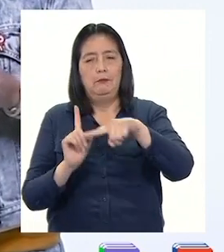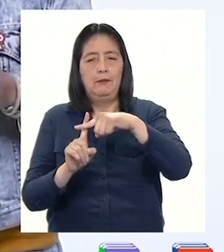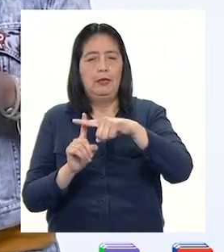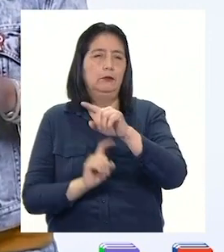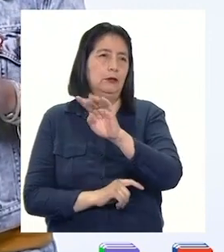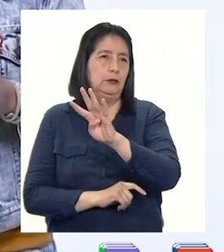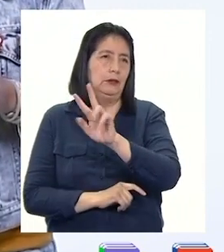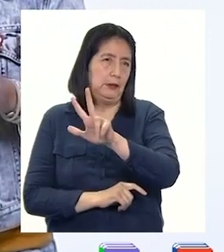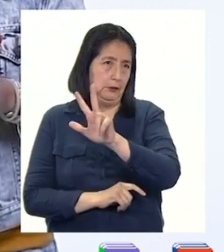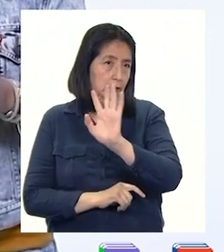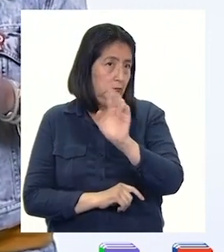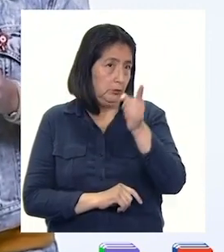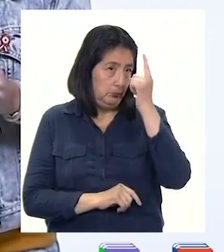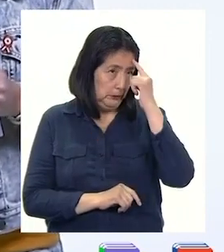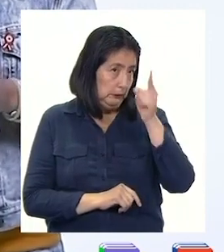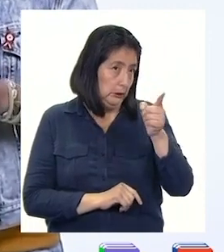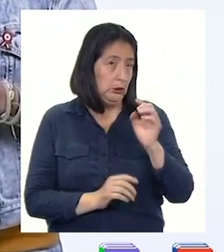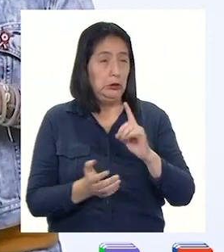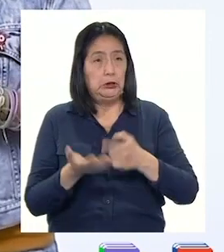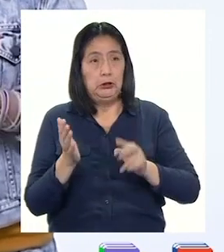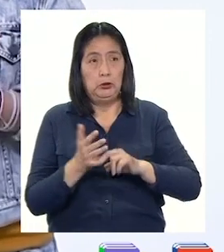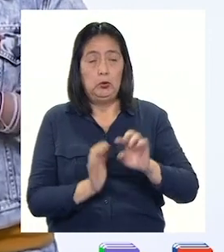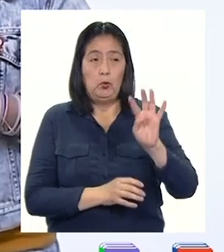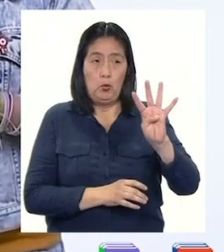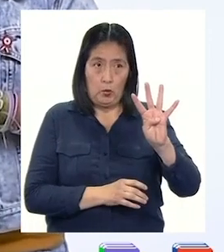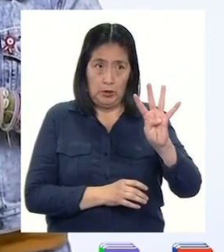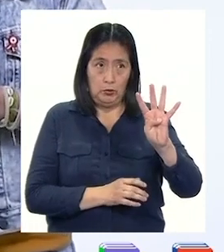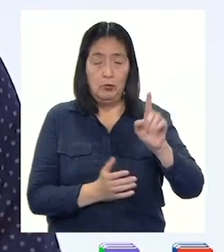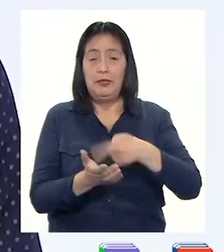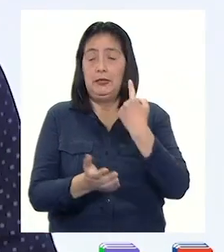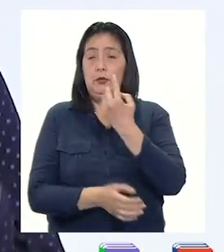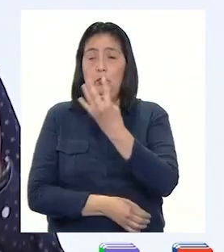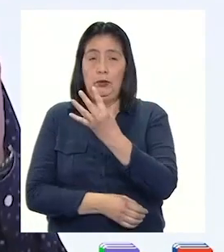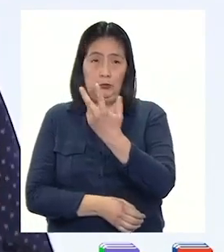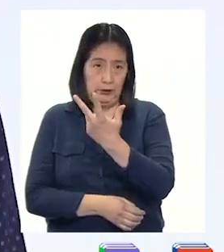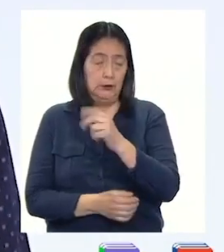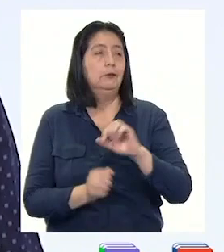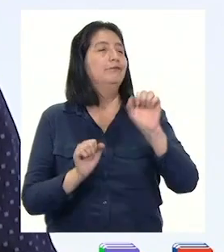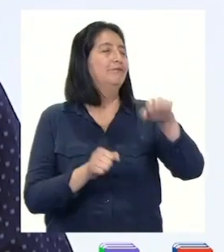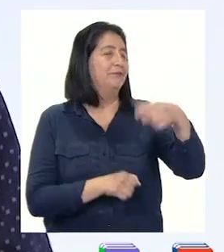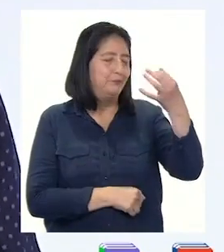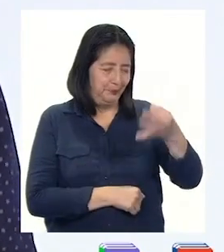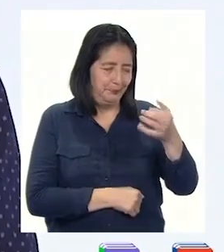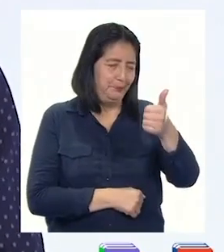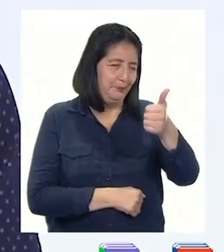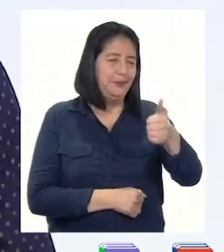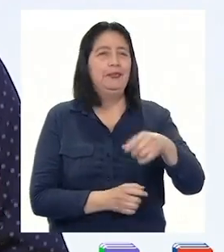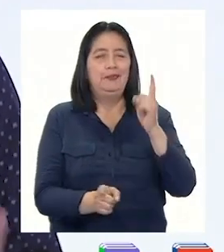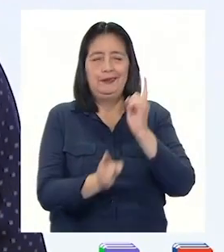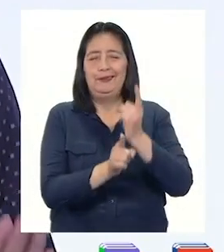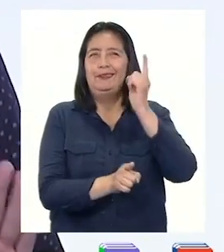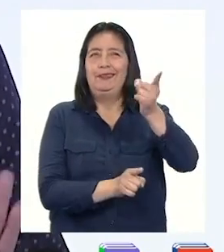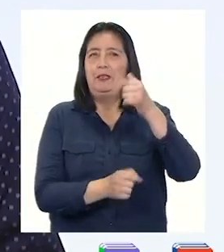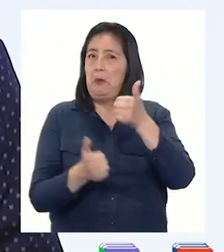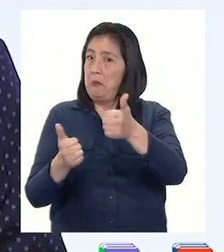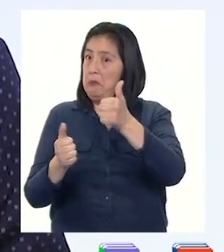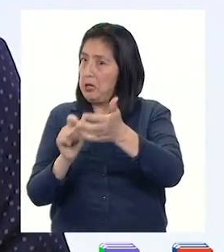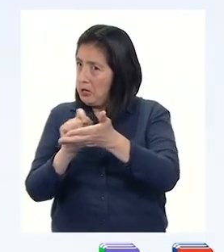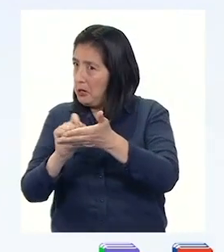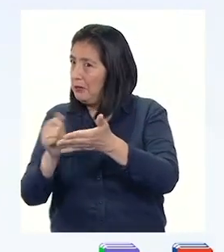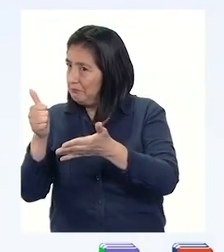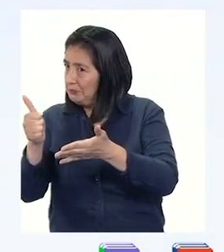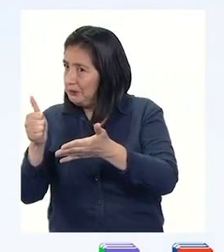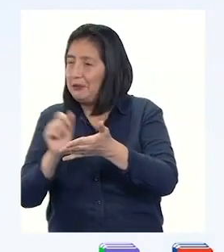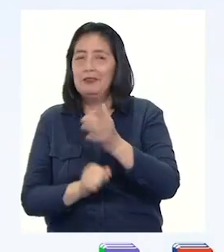43 más 43, es decir, 4 veces 43. ¡Exactamente, Patricia! ¡Qué buenos apuntes has